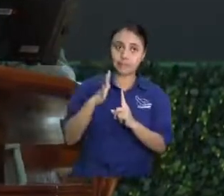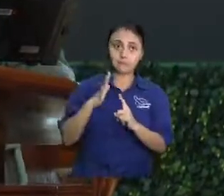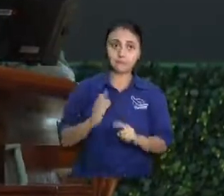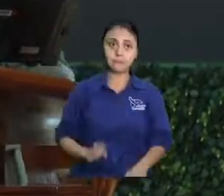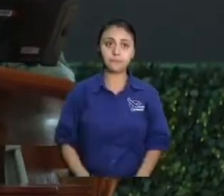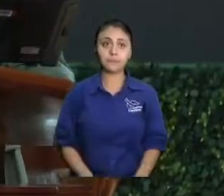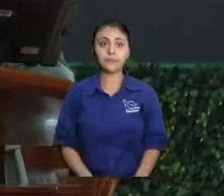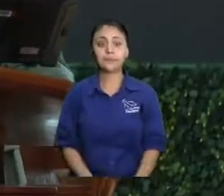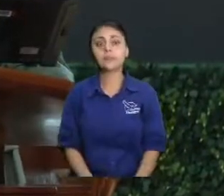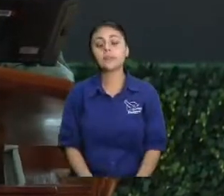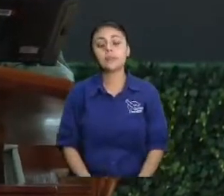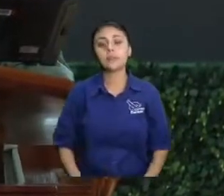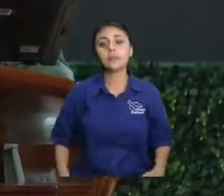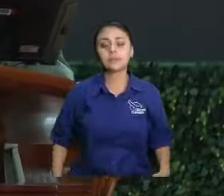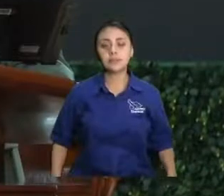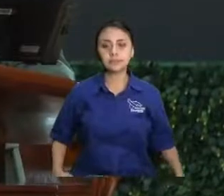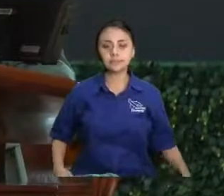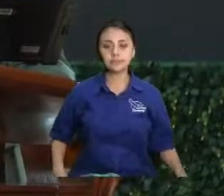de esas